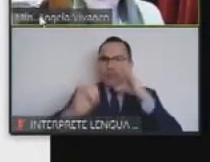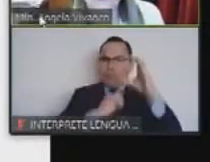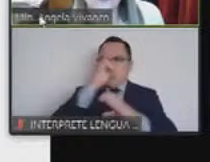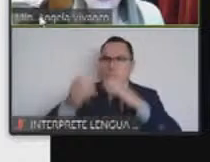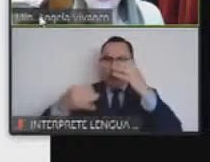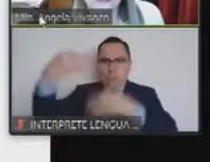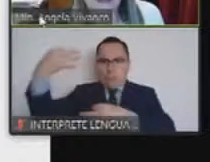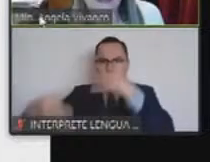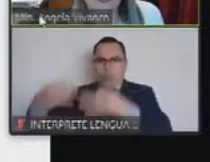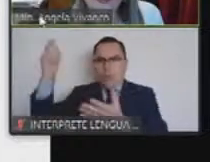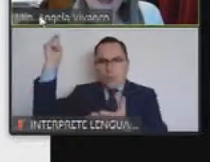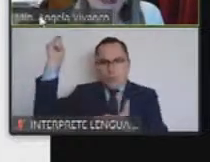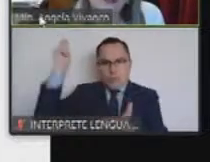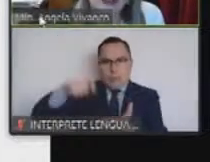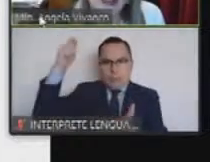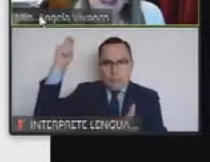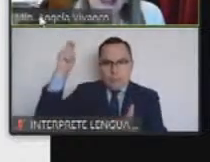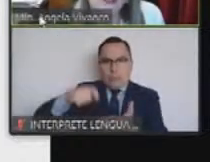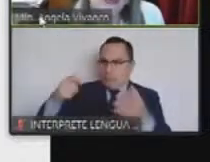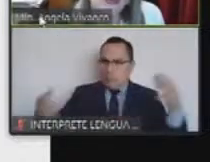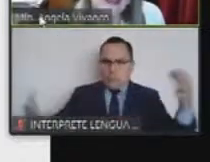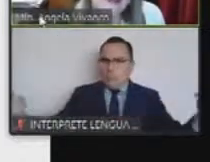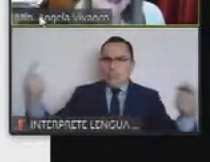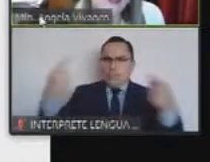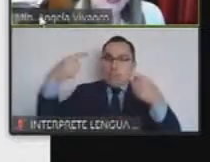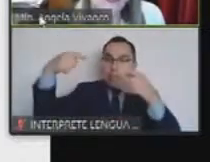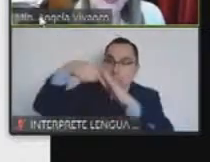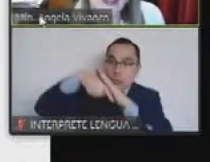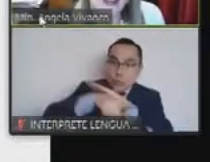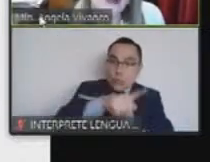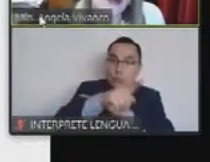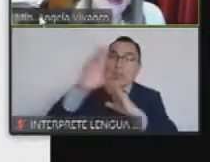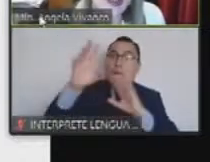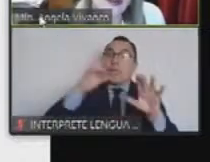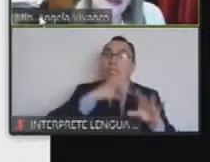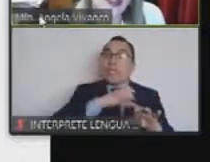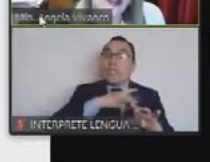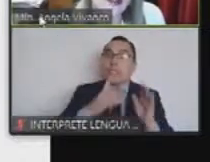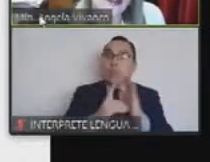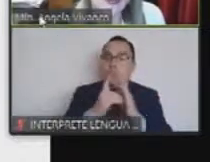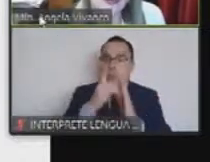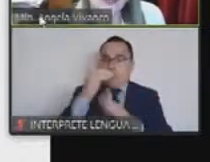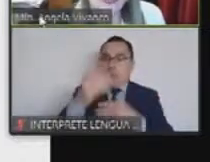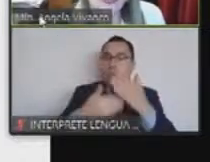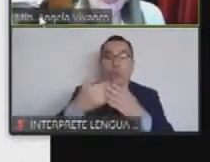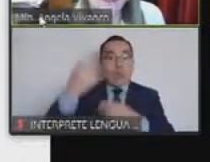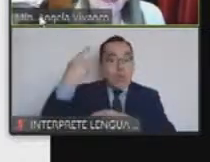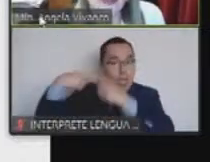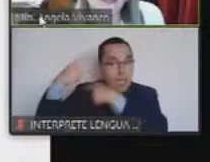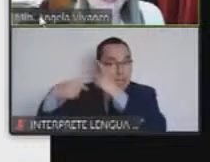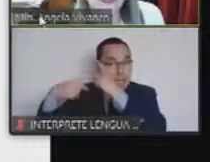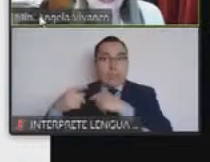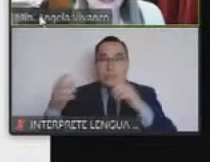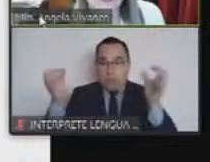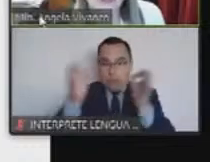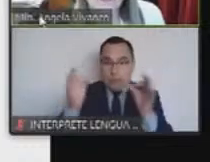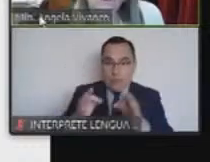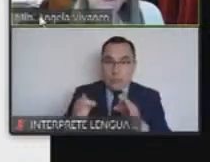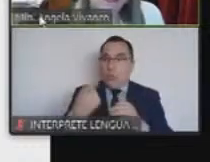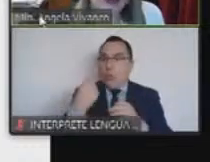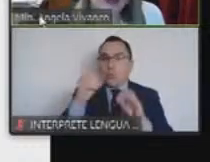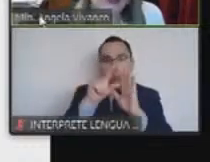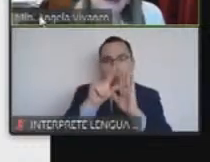también introduciendo en el derecho chileno, algunos con más desarrollo, como ya lo contaban mis antecesores, y otros con menos.